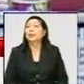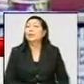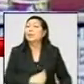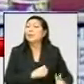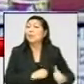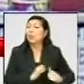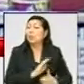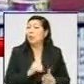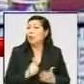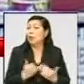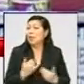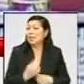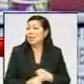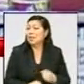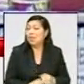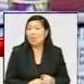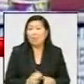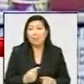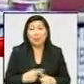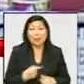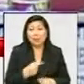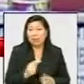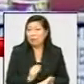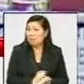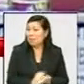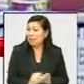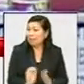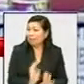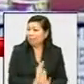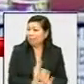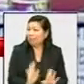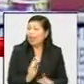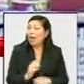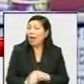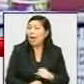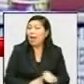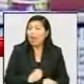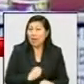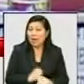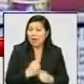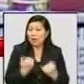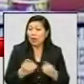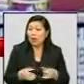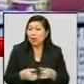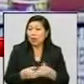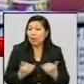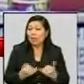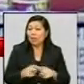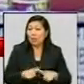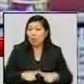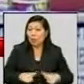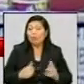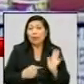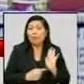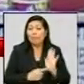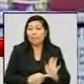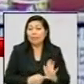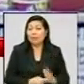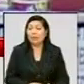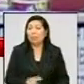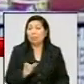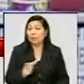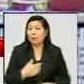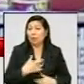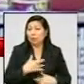pasamos todos estos años, porque no son semanas ni meses, presidente, son años. Aquí con nosotros en esta sala están presentes los